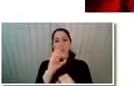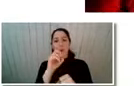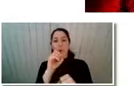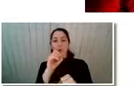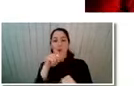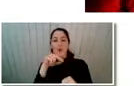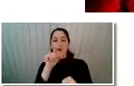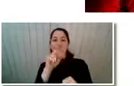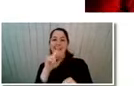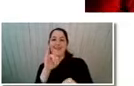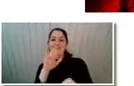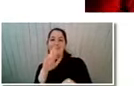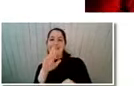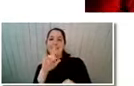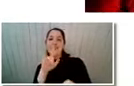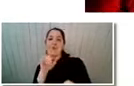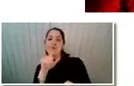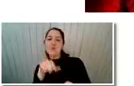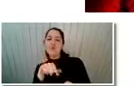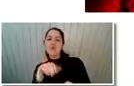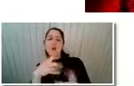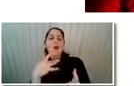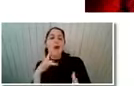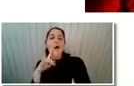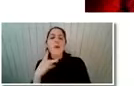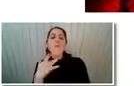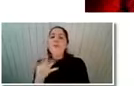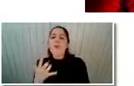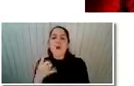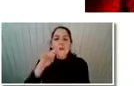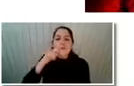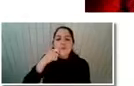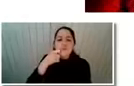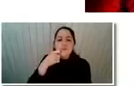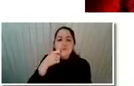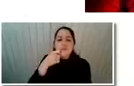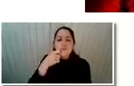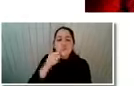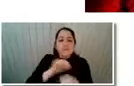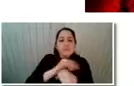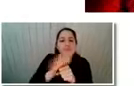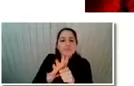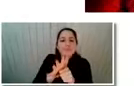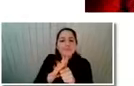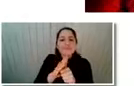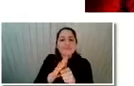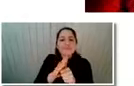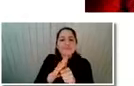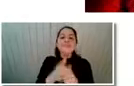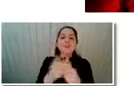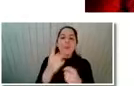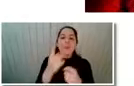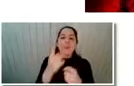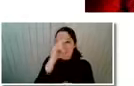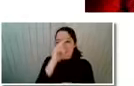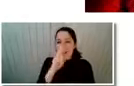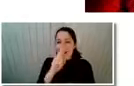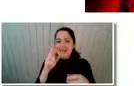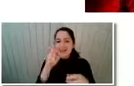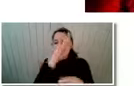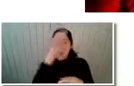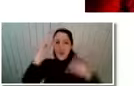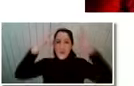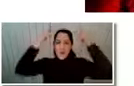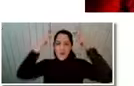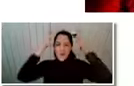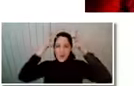tienen alrededor, como se ve aquí en esta microscopía, algo que pareciera una corona, y son proteínas que están